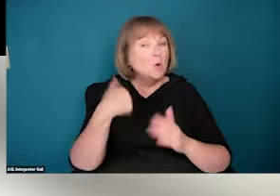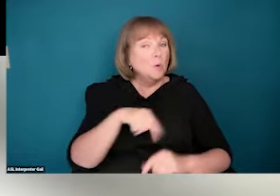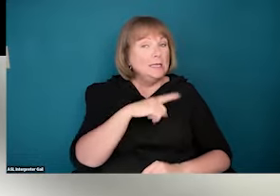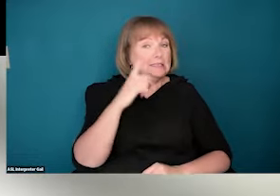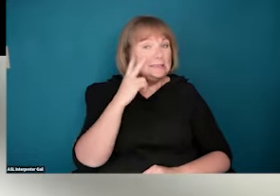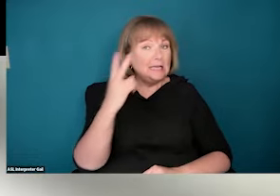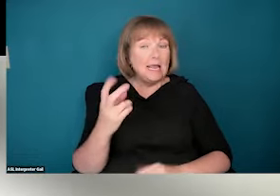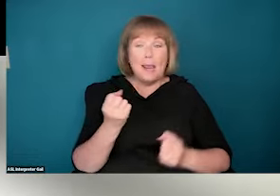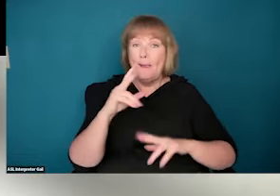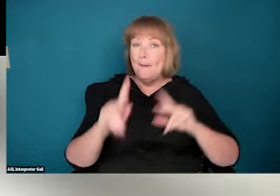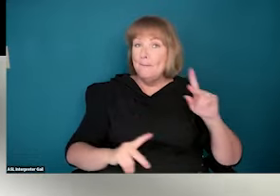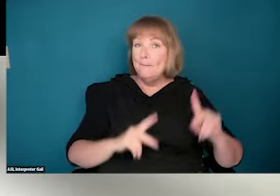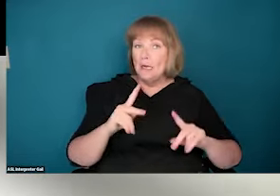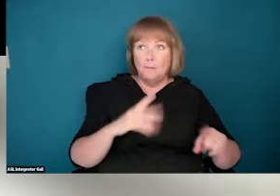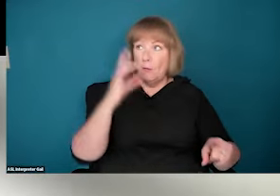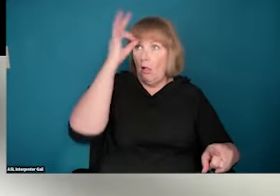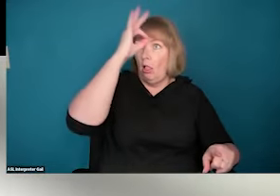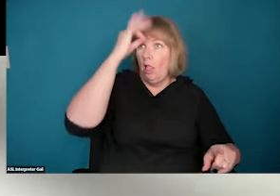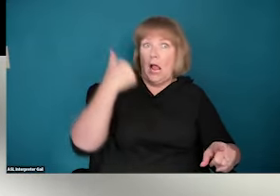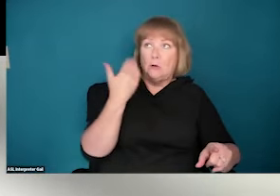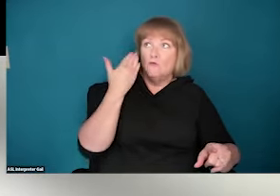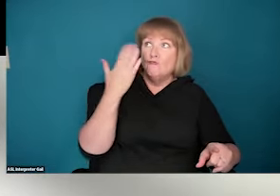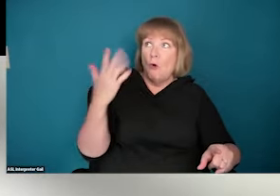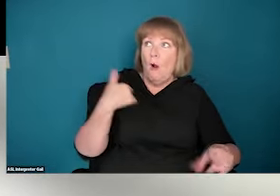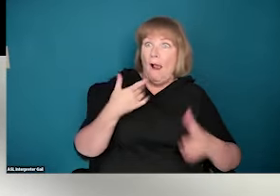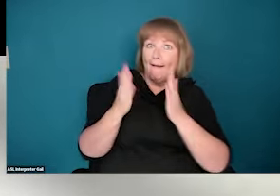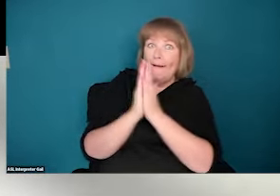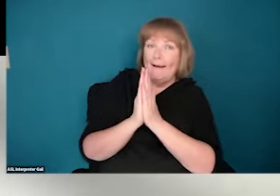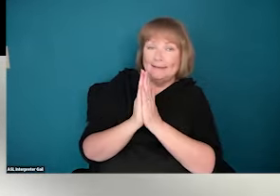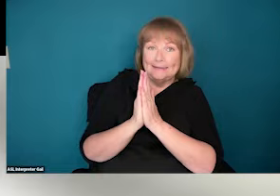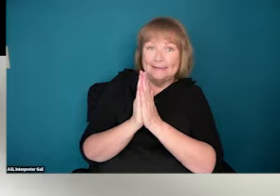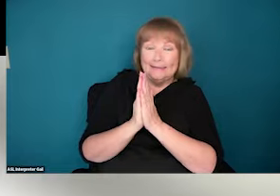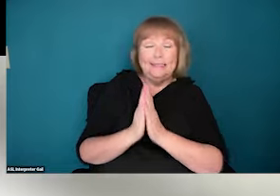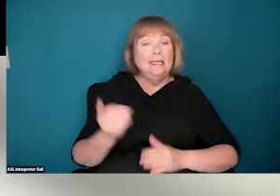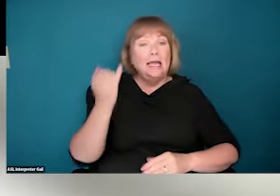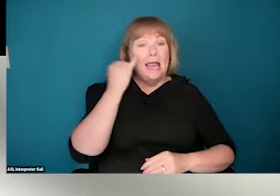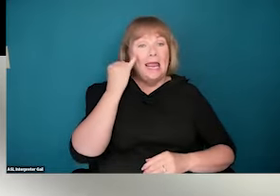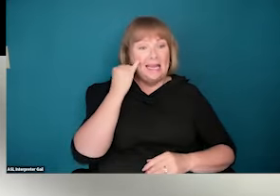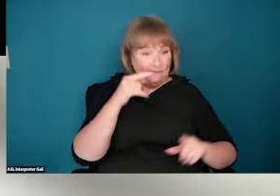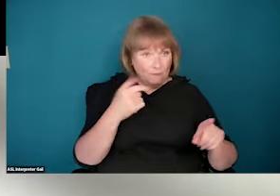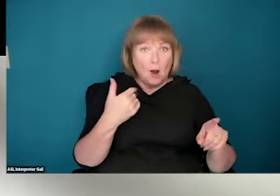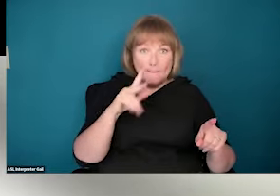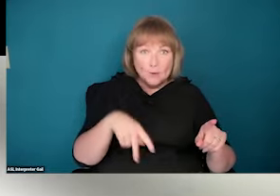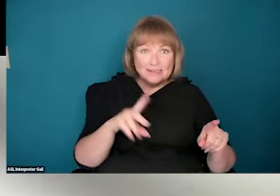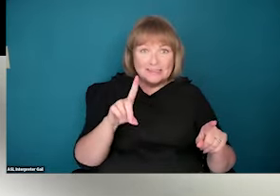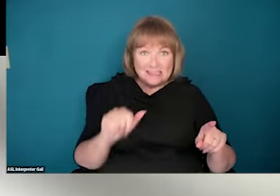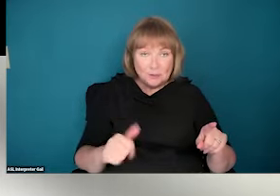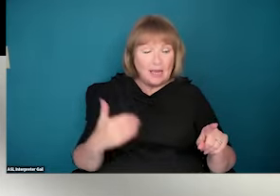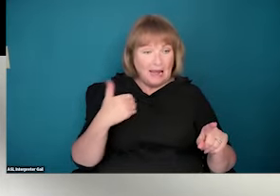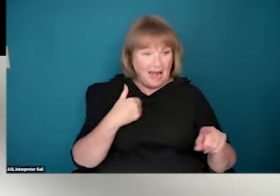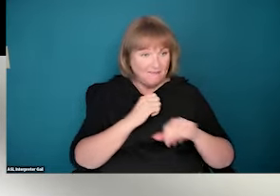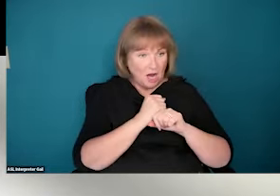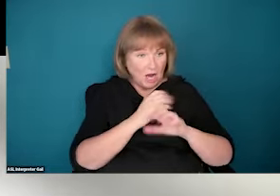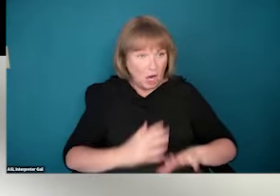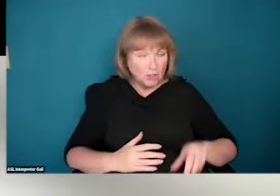Brevemente, lo que encontramos es que muchas personas no saben Si usted es la persona que tiene la